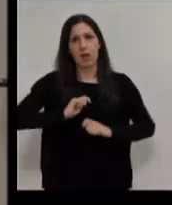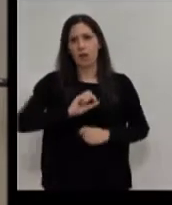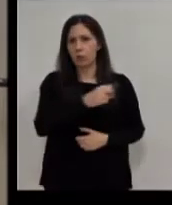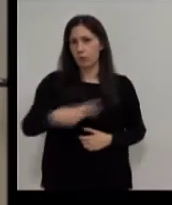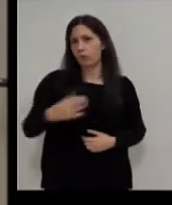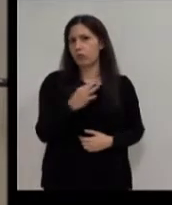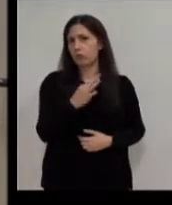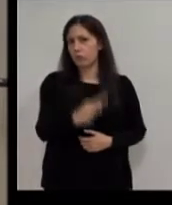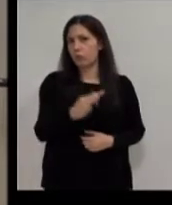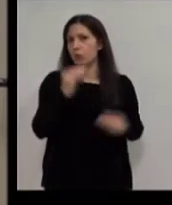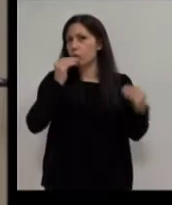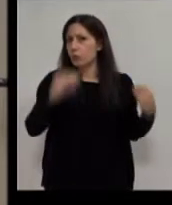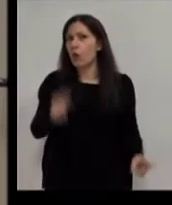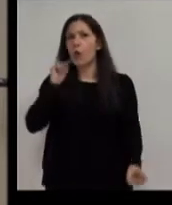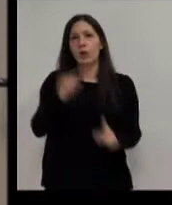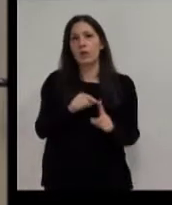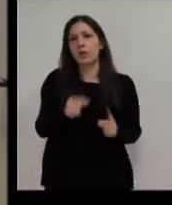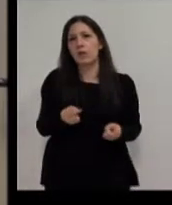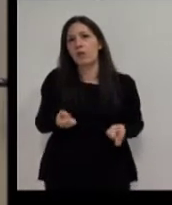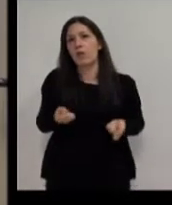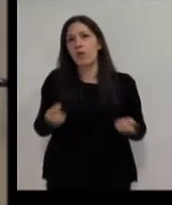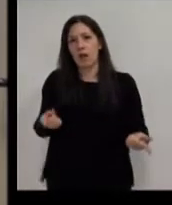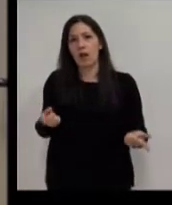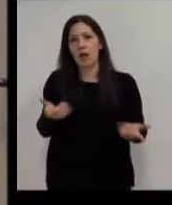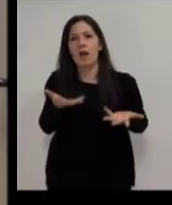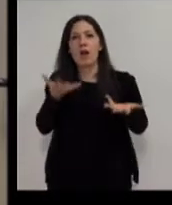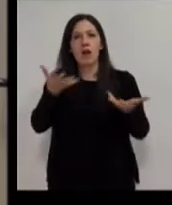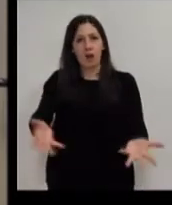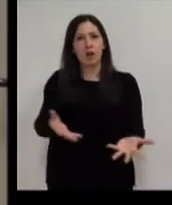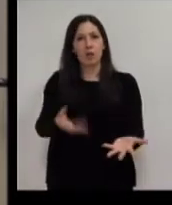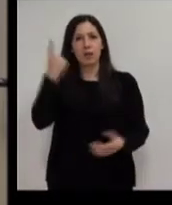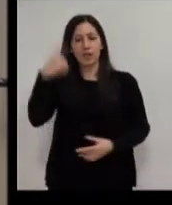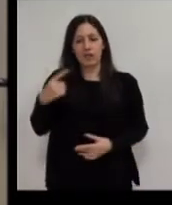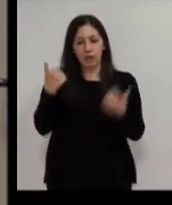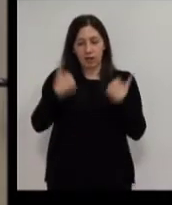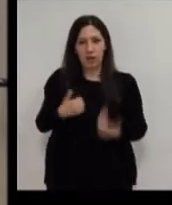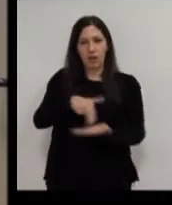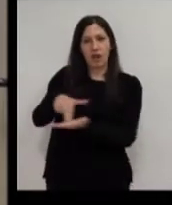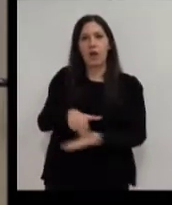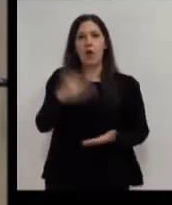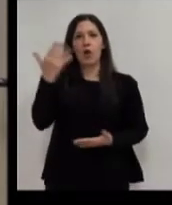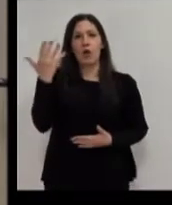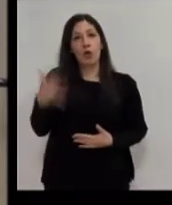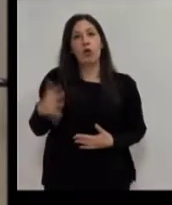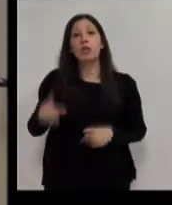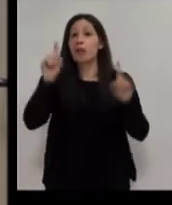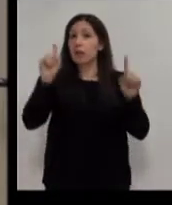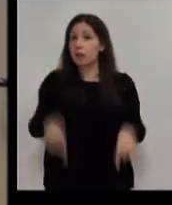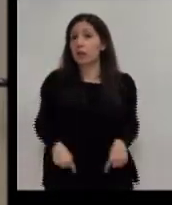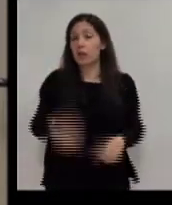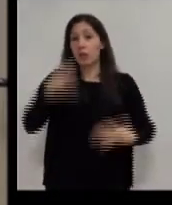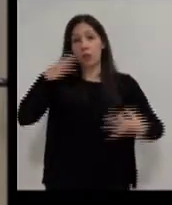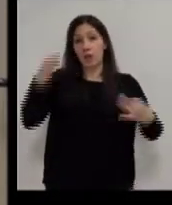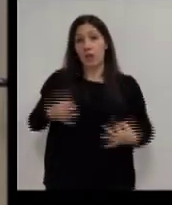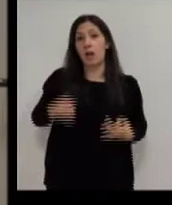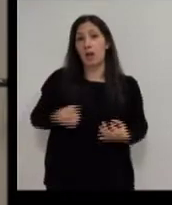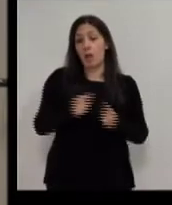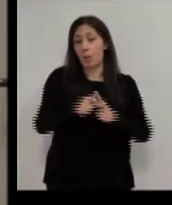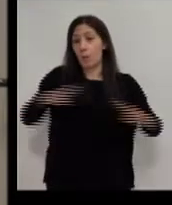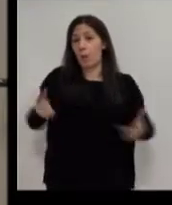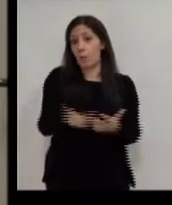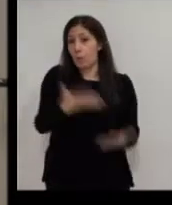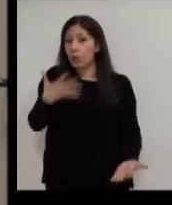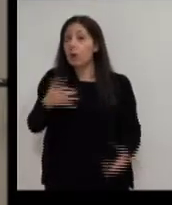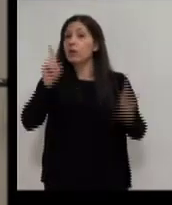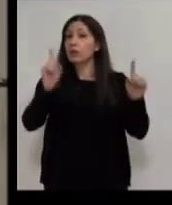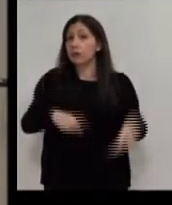herramientas también da buen resultado para ayudar a orientarse, a guiar a la gente. Realidad aumentada, es una cuestión muy de moda y